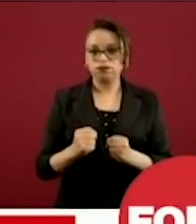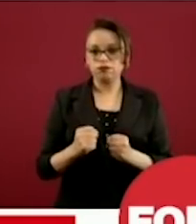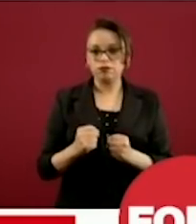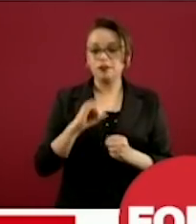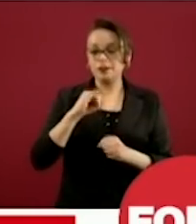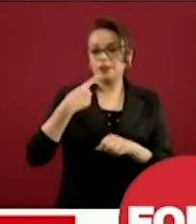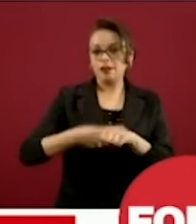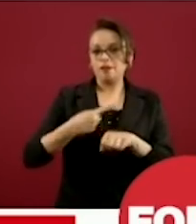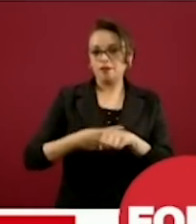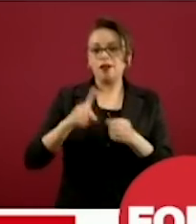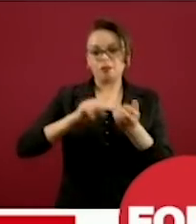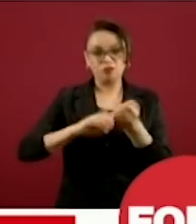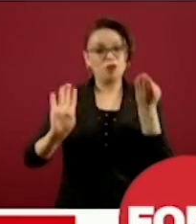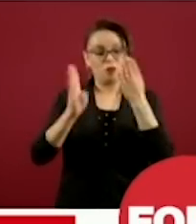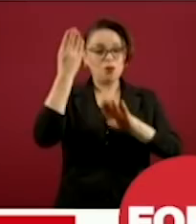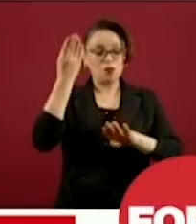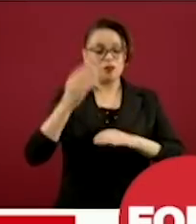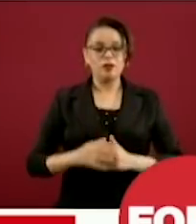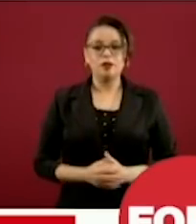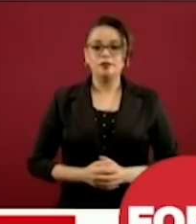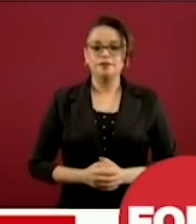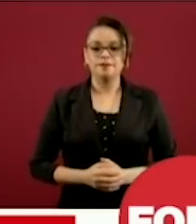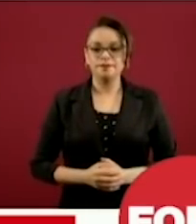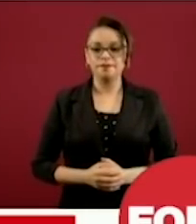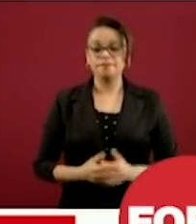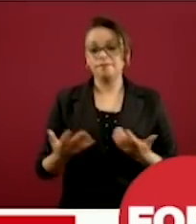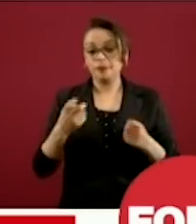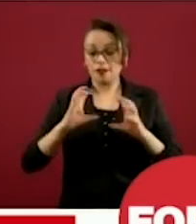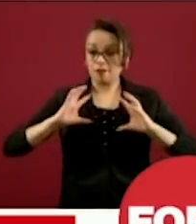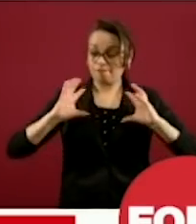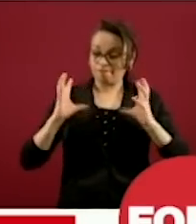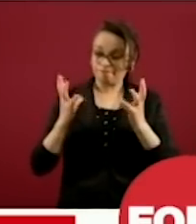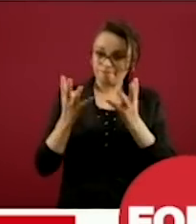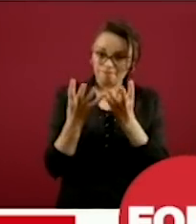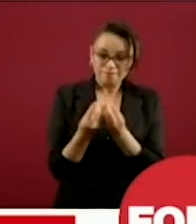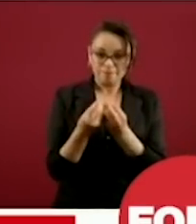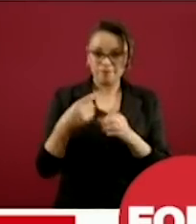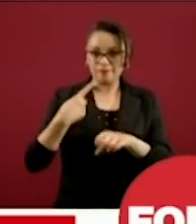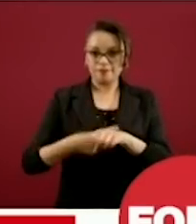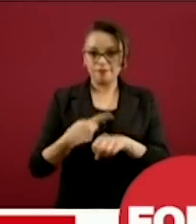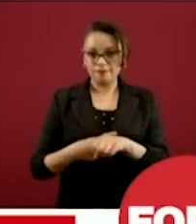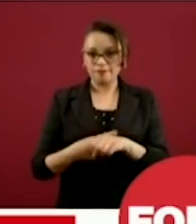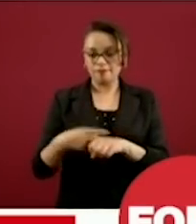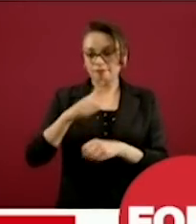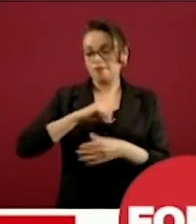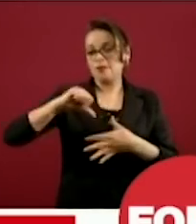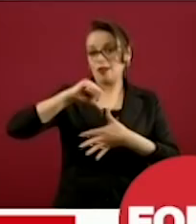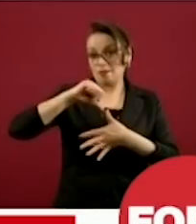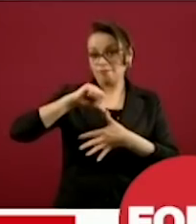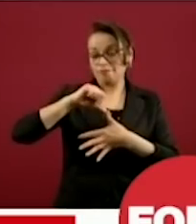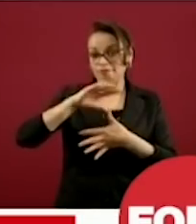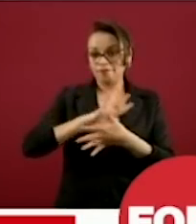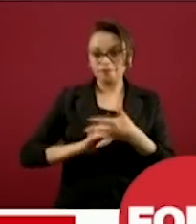embargo, también podemos notar cómo en la carga de enfermedad acumulada, la región de las Américas también